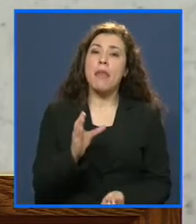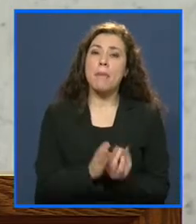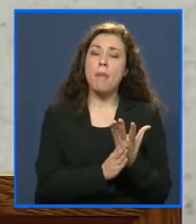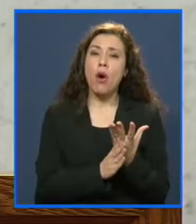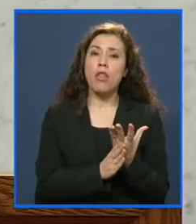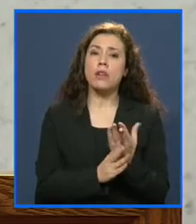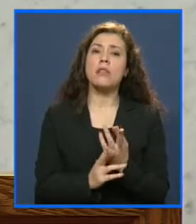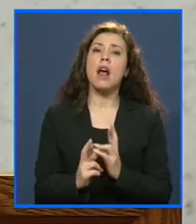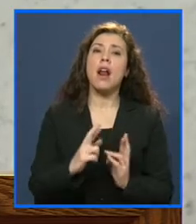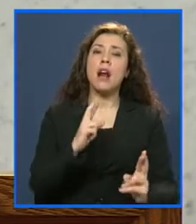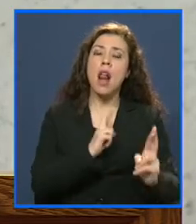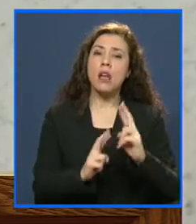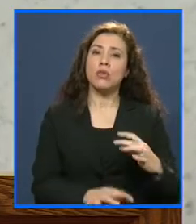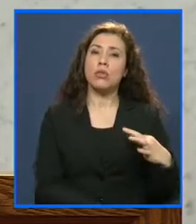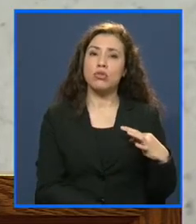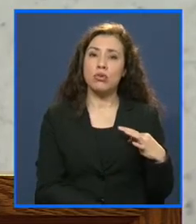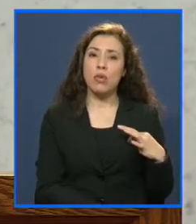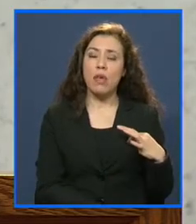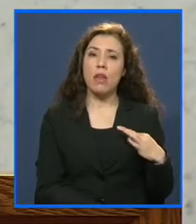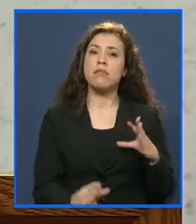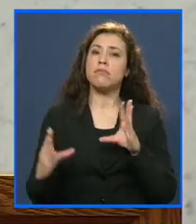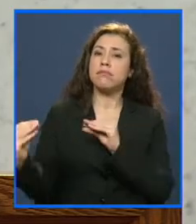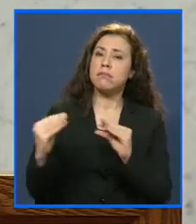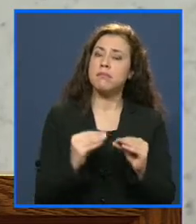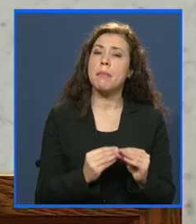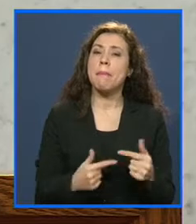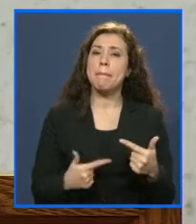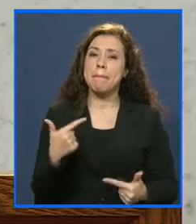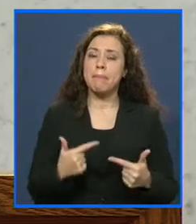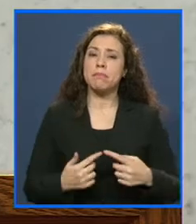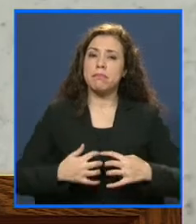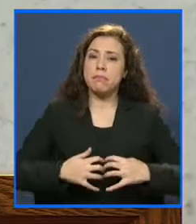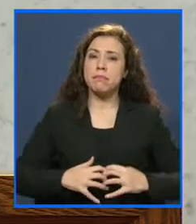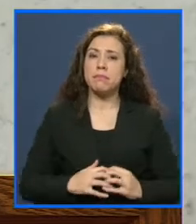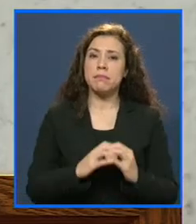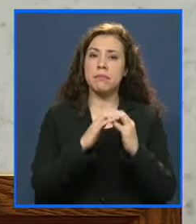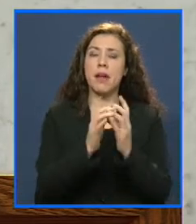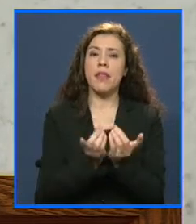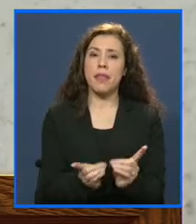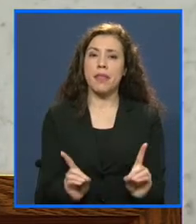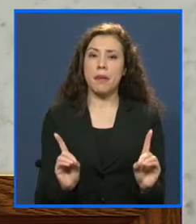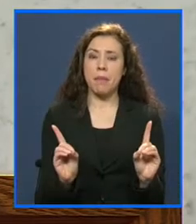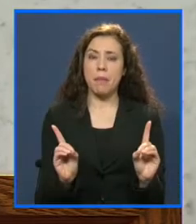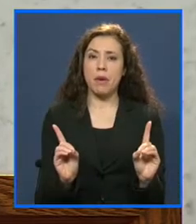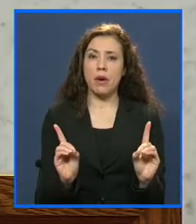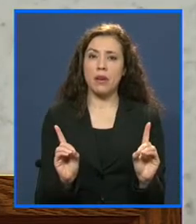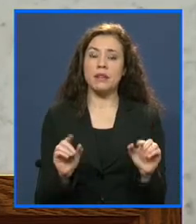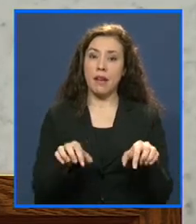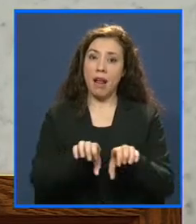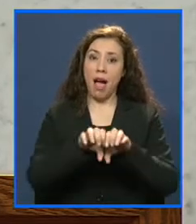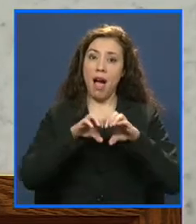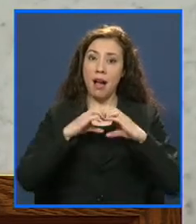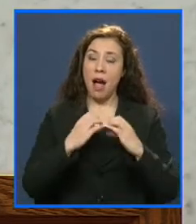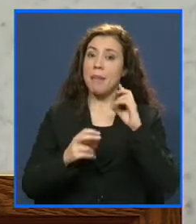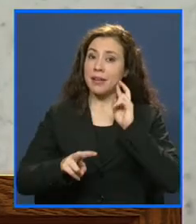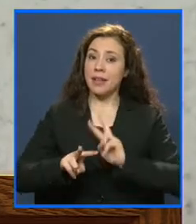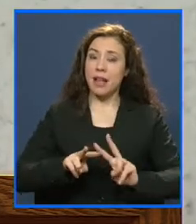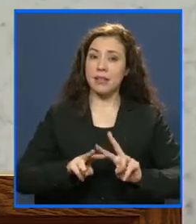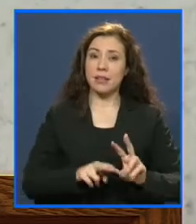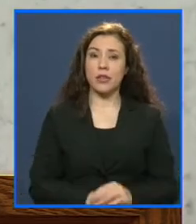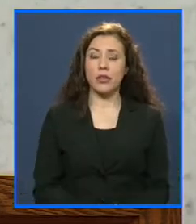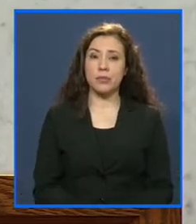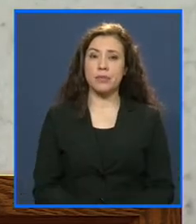vinculación con la ciudadanía diálogo político y fortalecimiento de la democracia que esta corporación está llevando a cabo